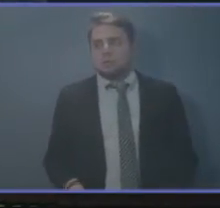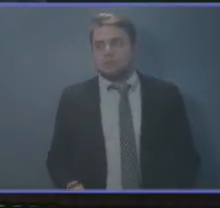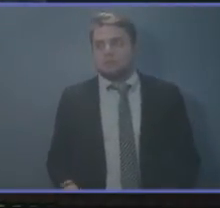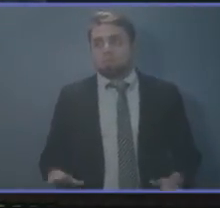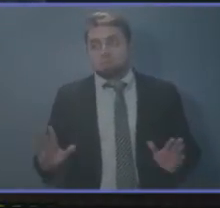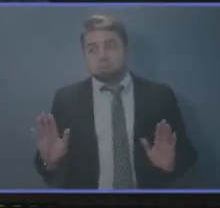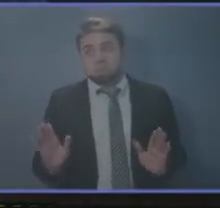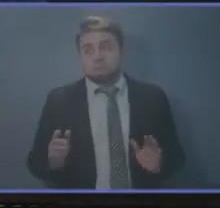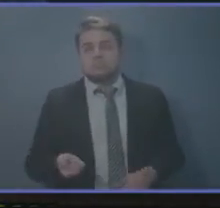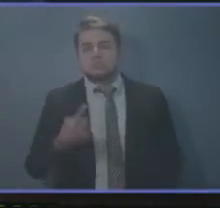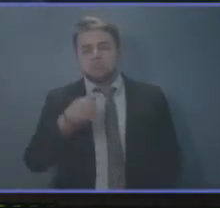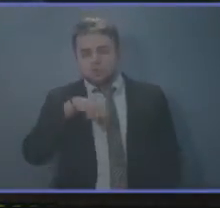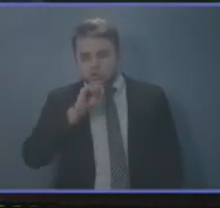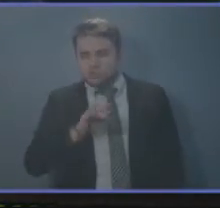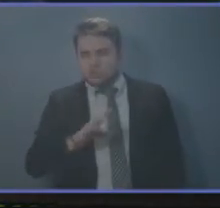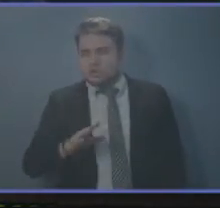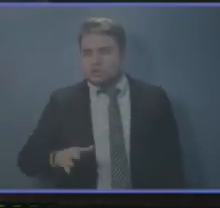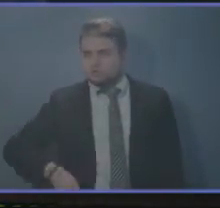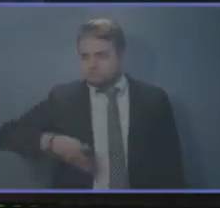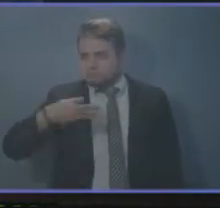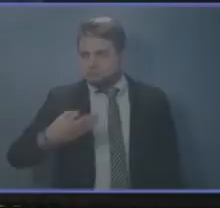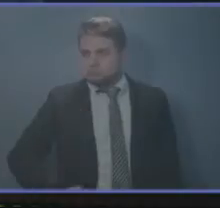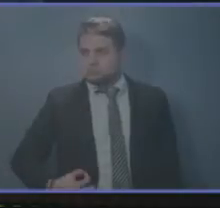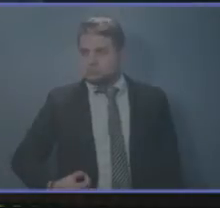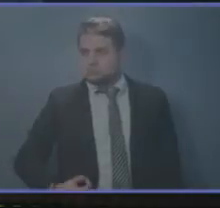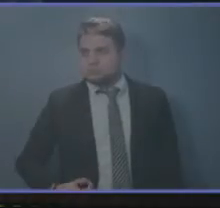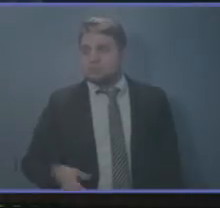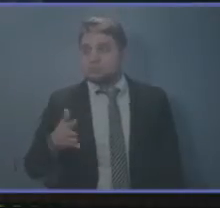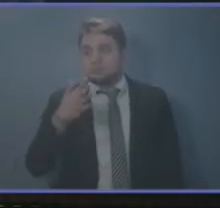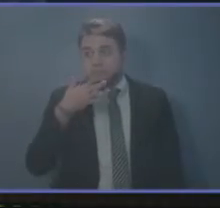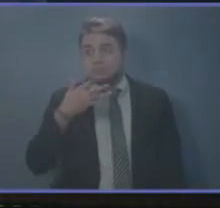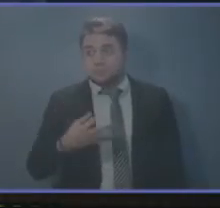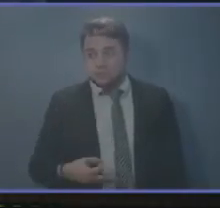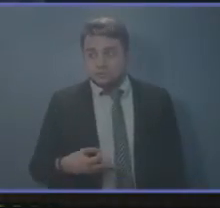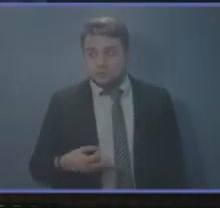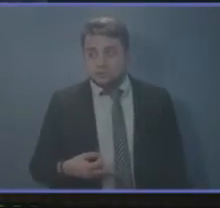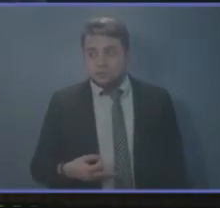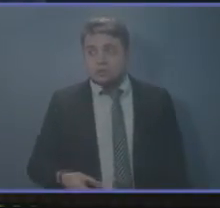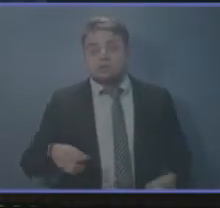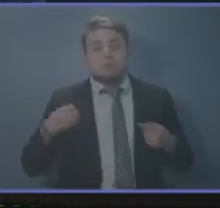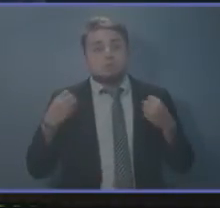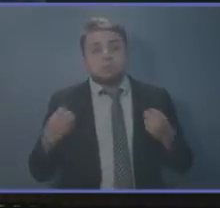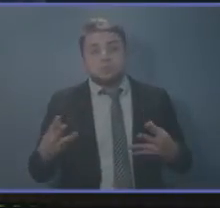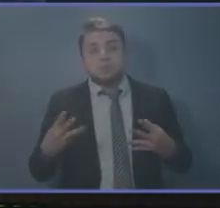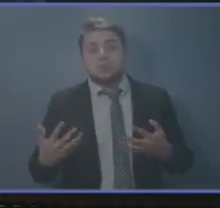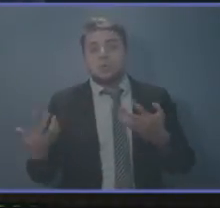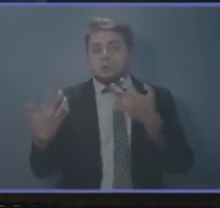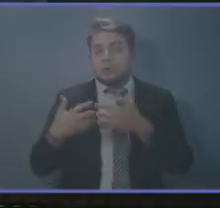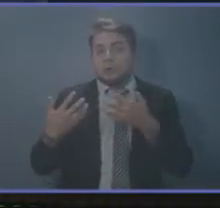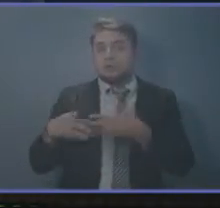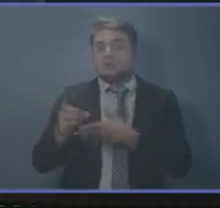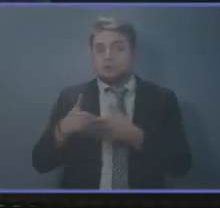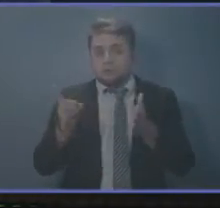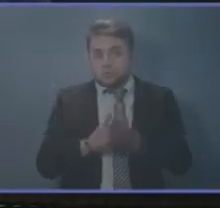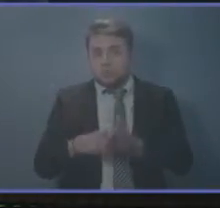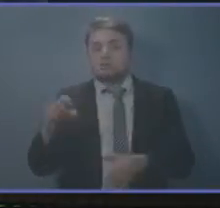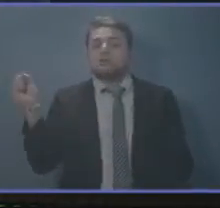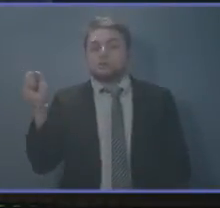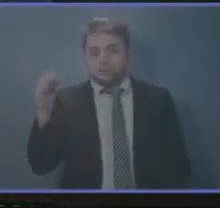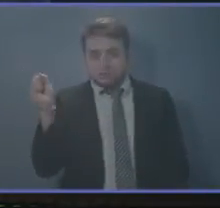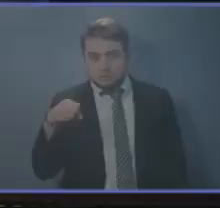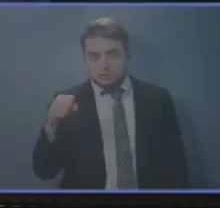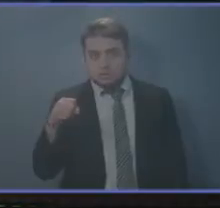Y lo digo con mucha franqueza porque probablemente hayan algunos colegas diputados que sí